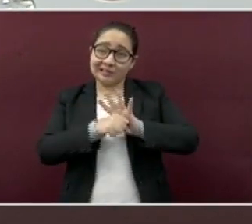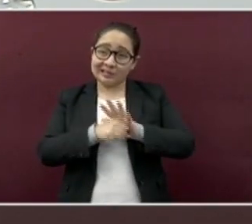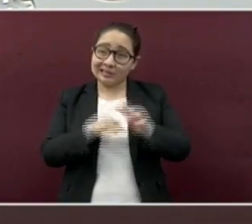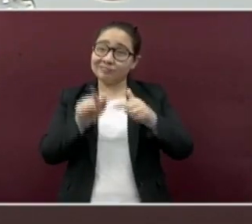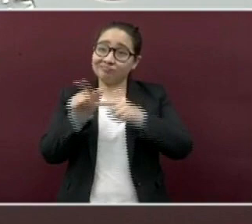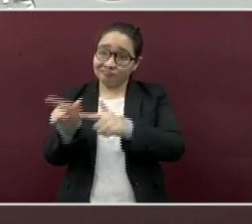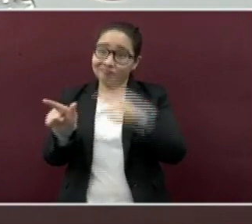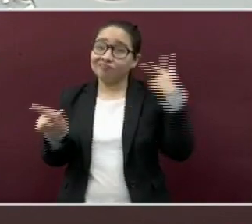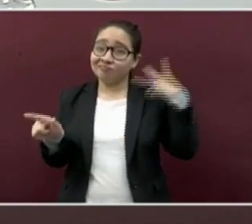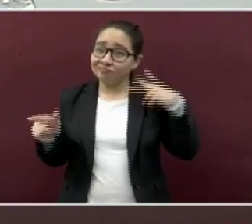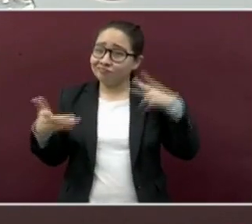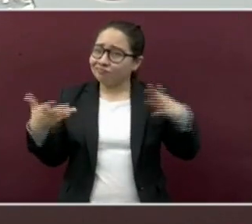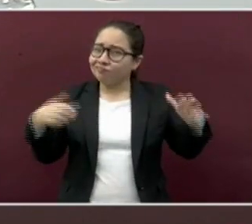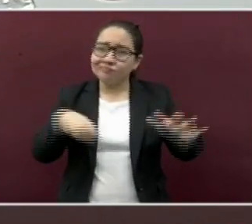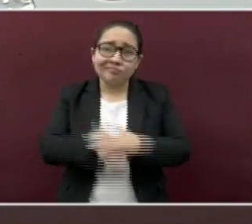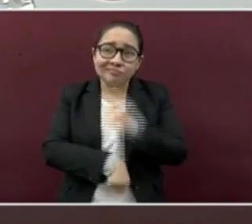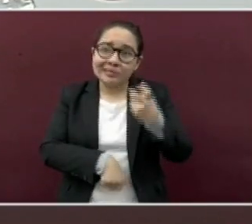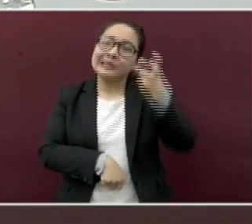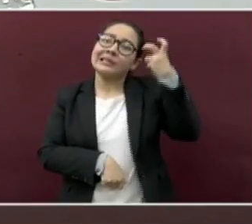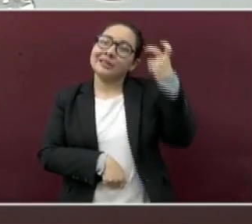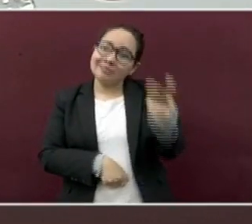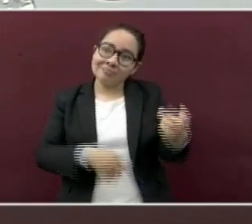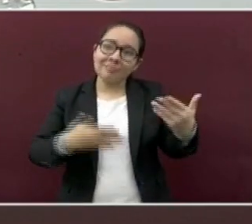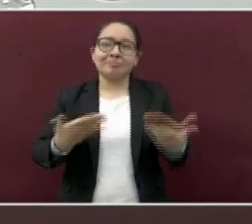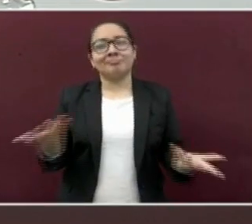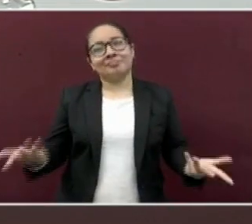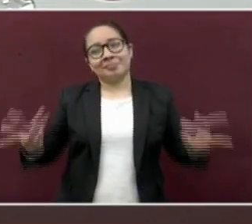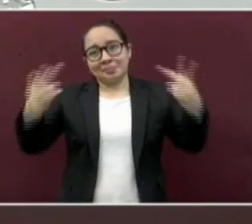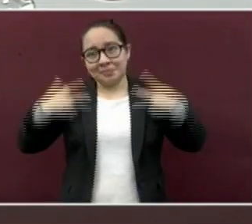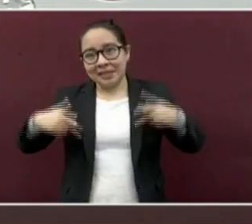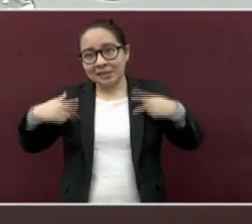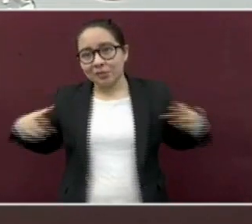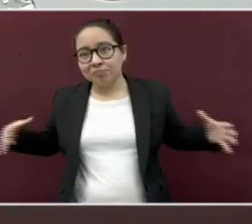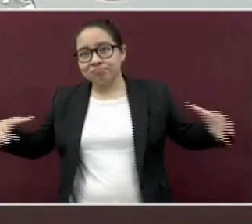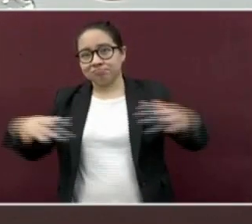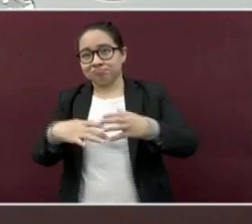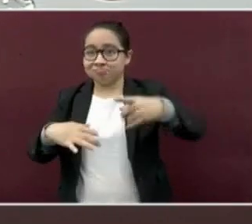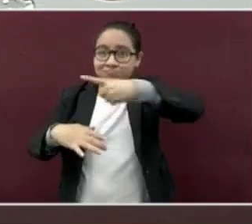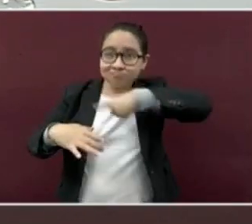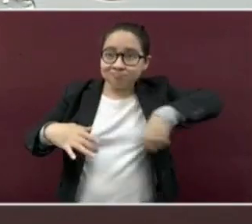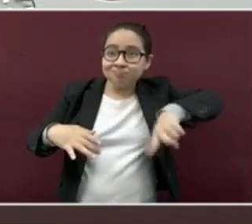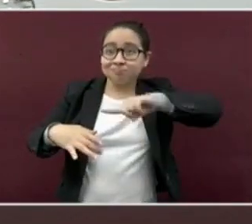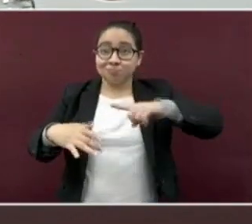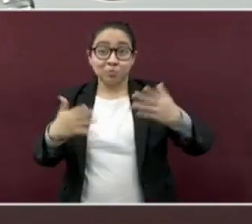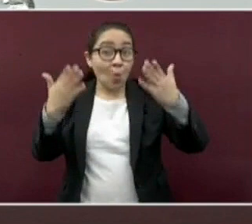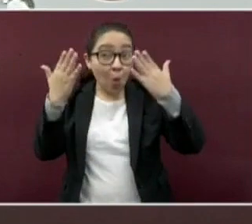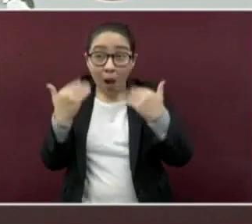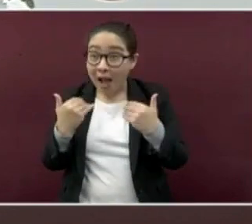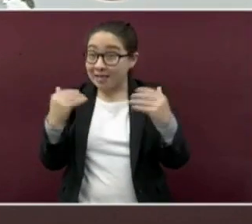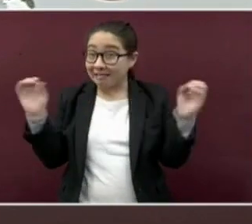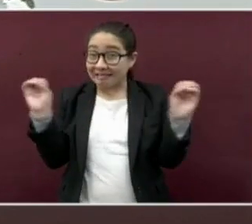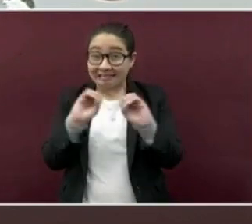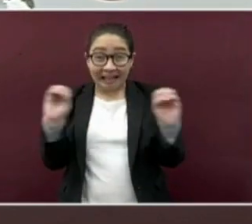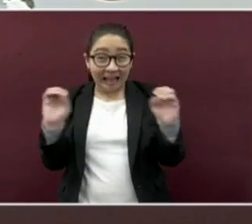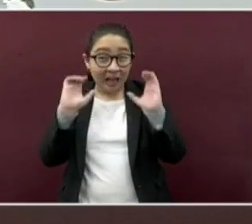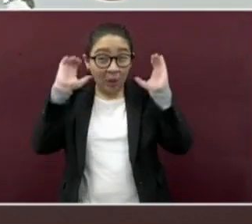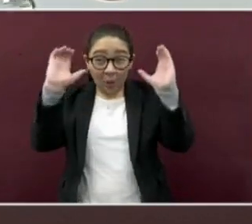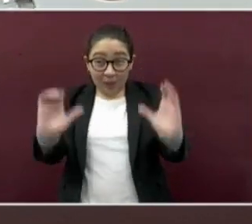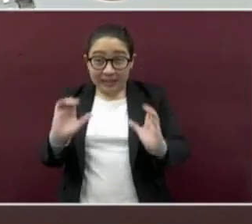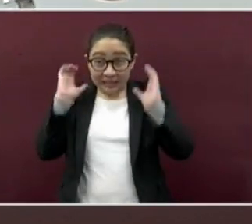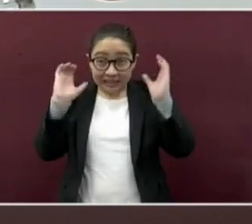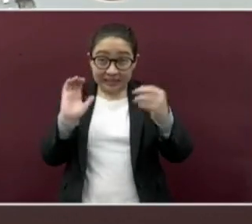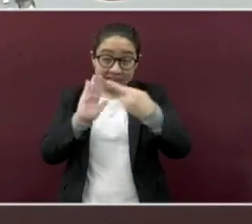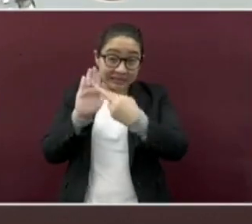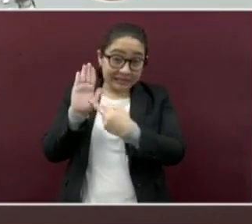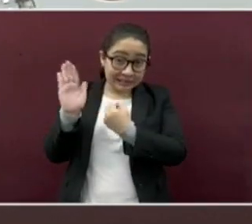estado, porque justamente estas personas que no llevan a cabo la medida sanitaria,